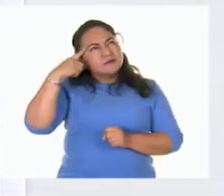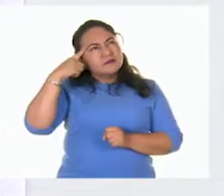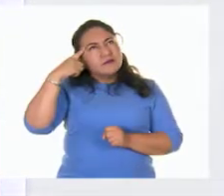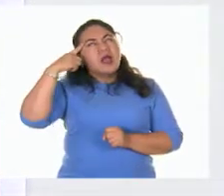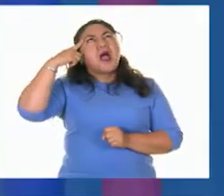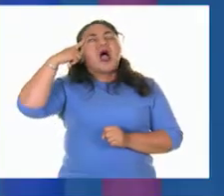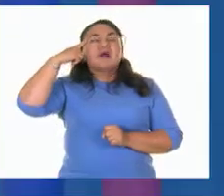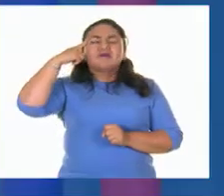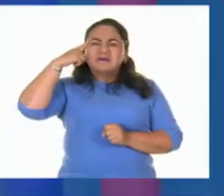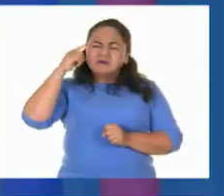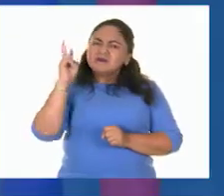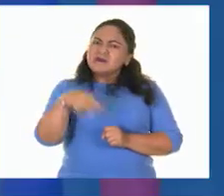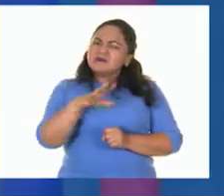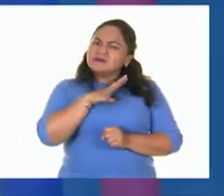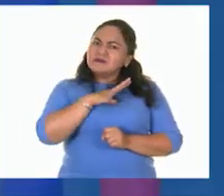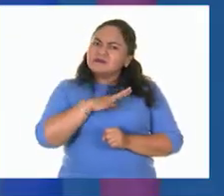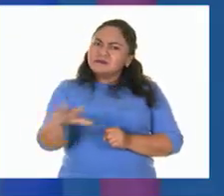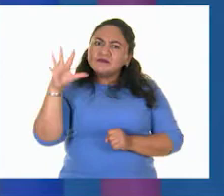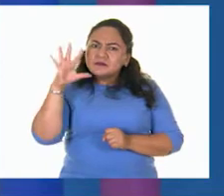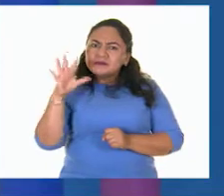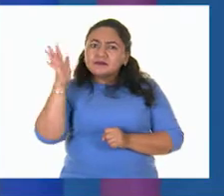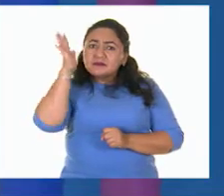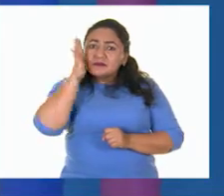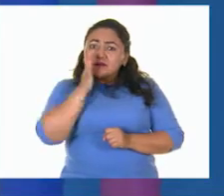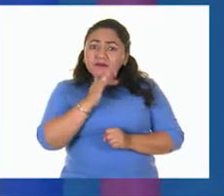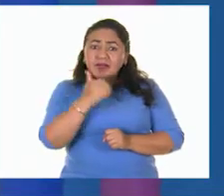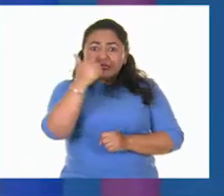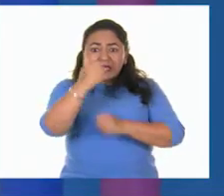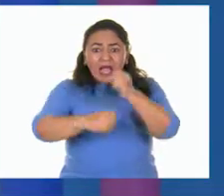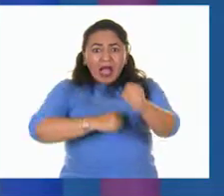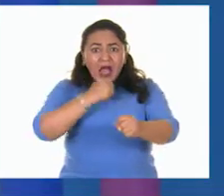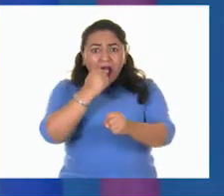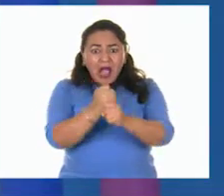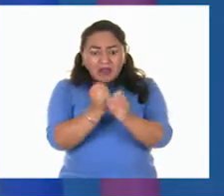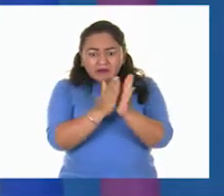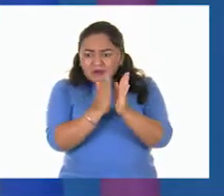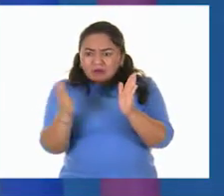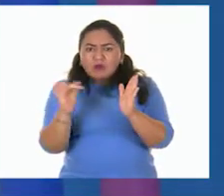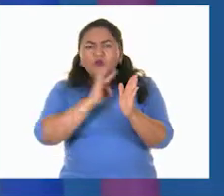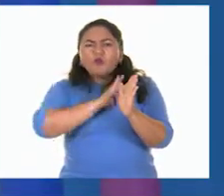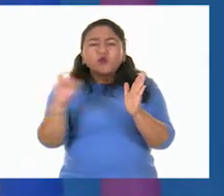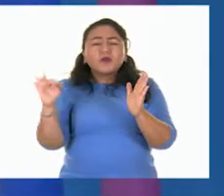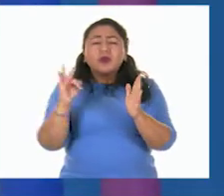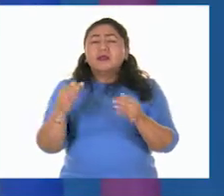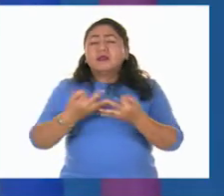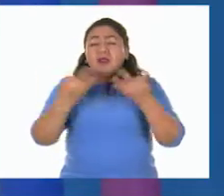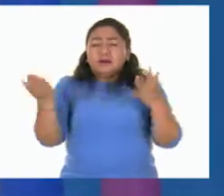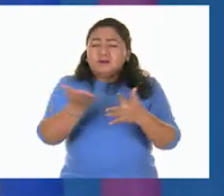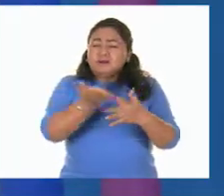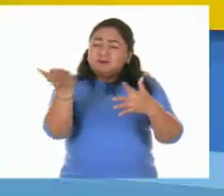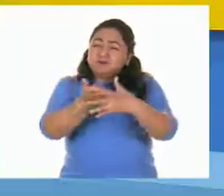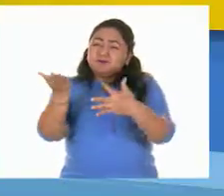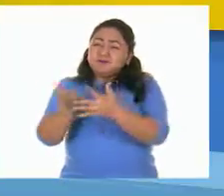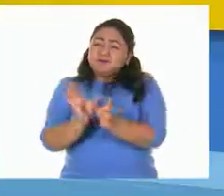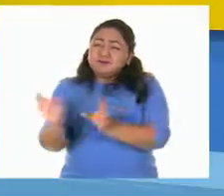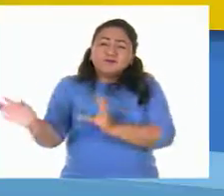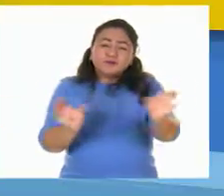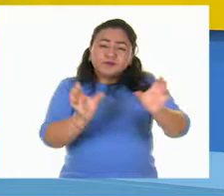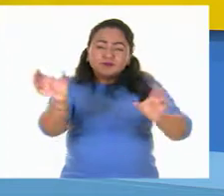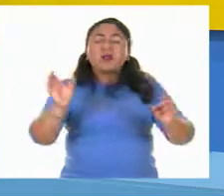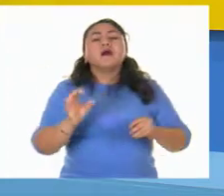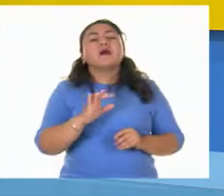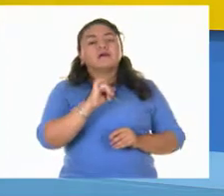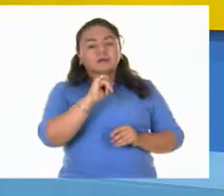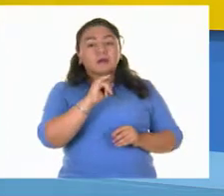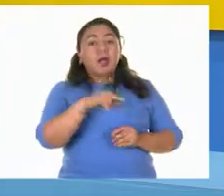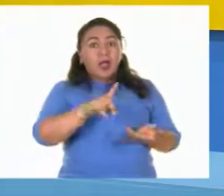sigue resultando increíble que en tan solo un sexenio se hayan logrado repartir tantas tierras. Bueno, pero ya hemos dicho